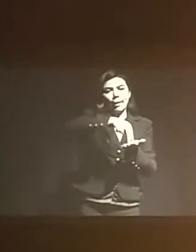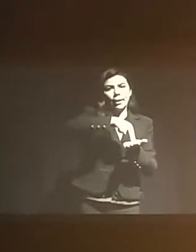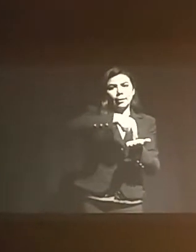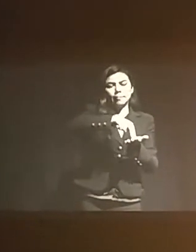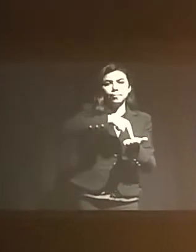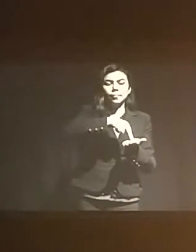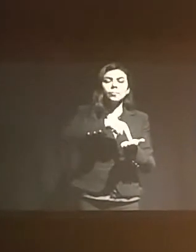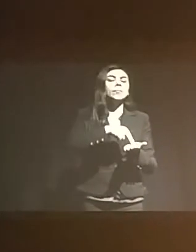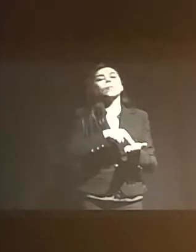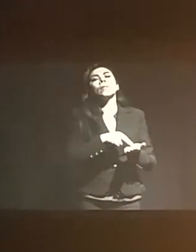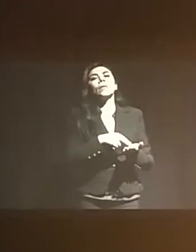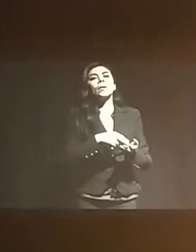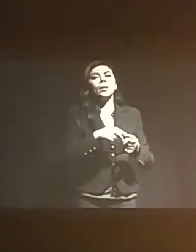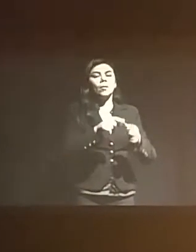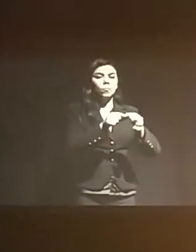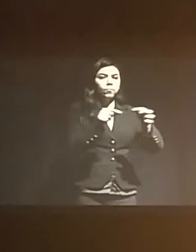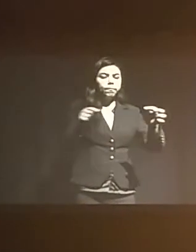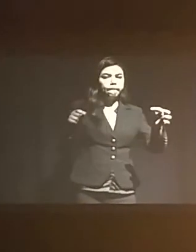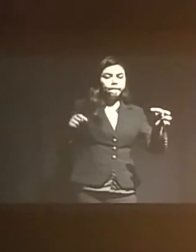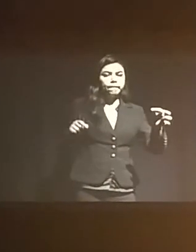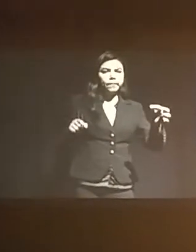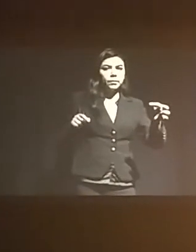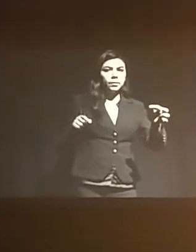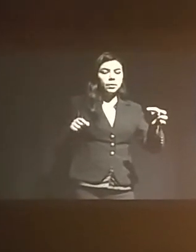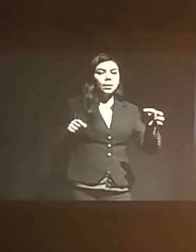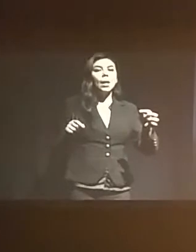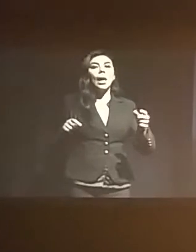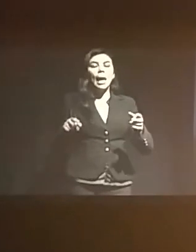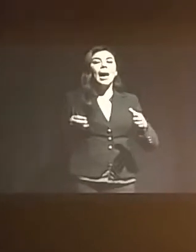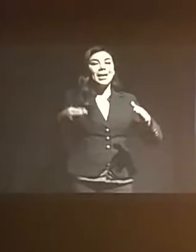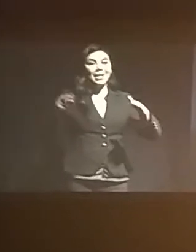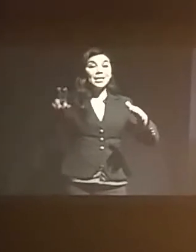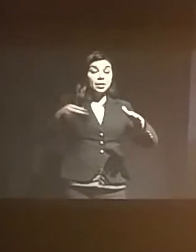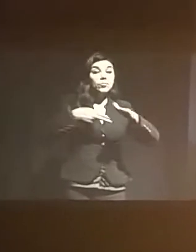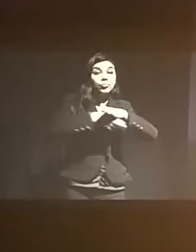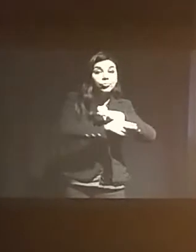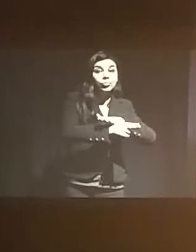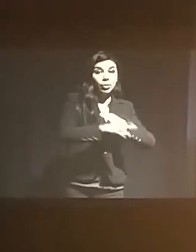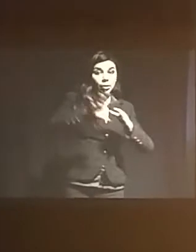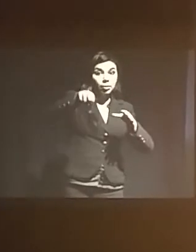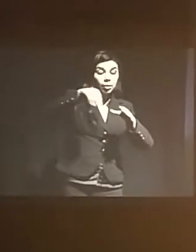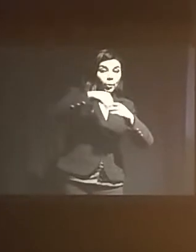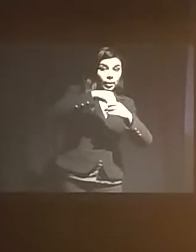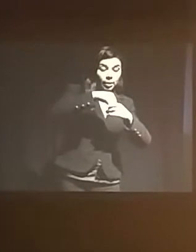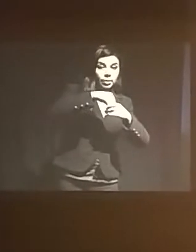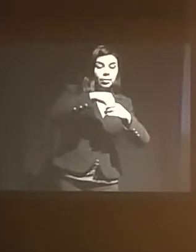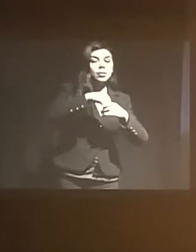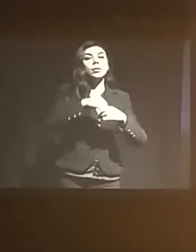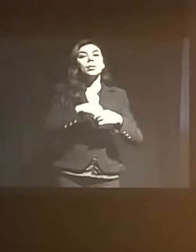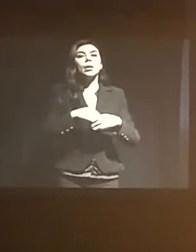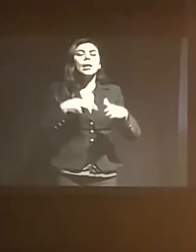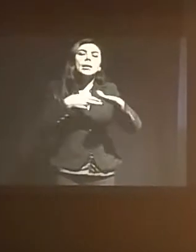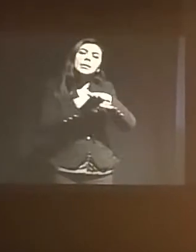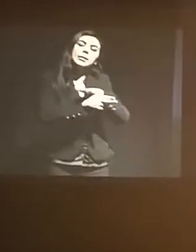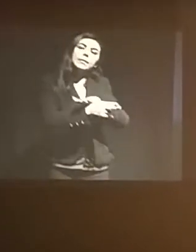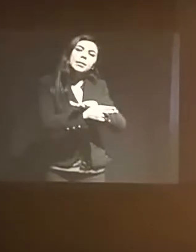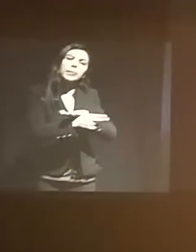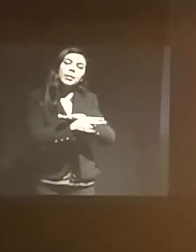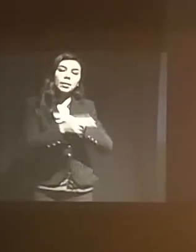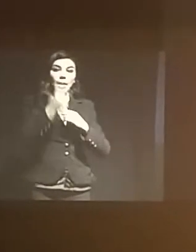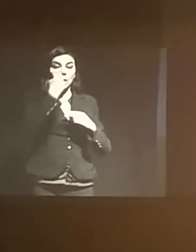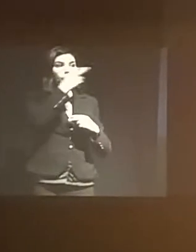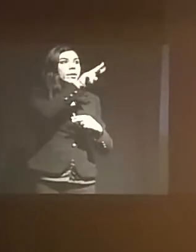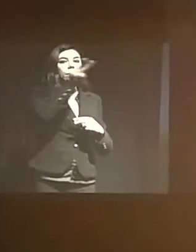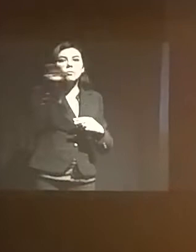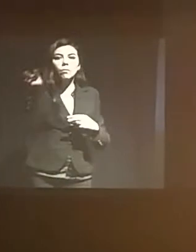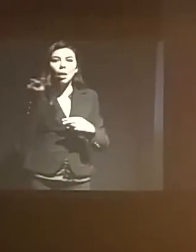metropolitano que es tremenda. Y ahí se está incorporando la accesibilidad. Y esto está considerando la accesibilidad desde lo